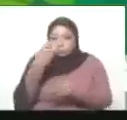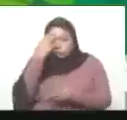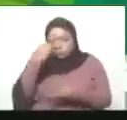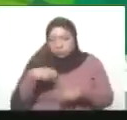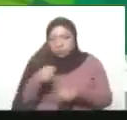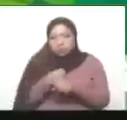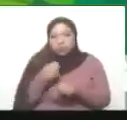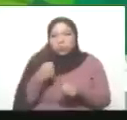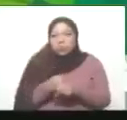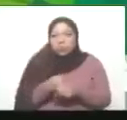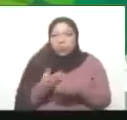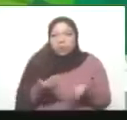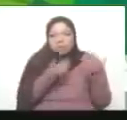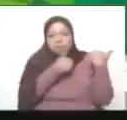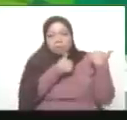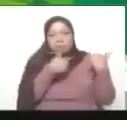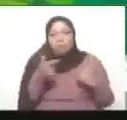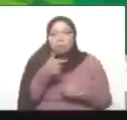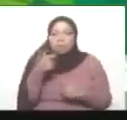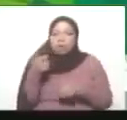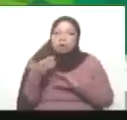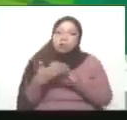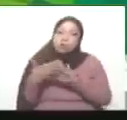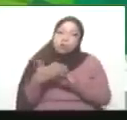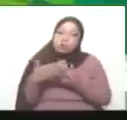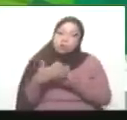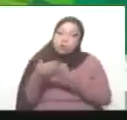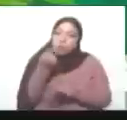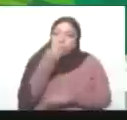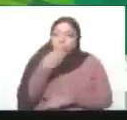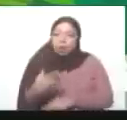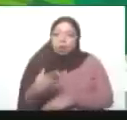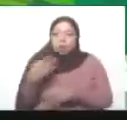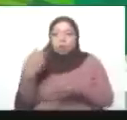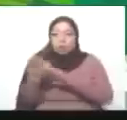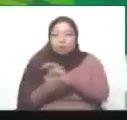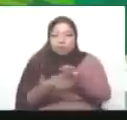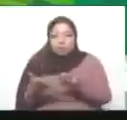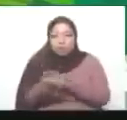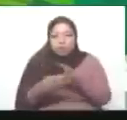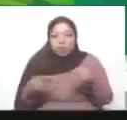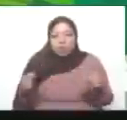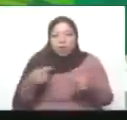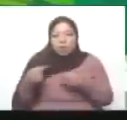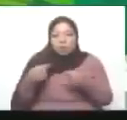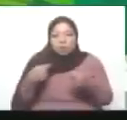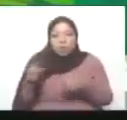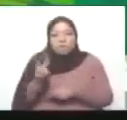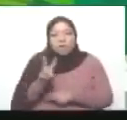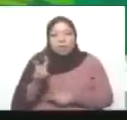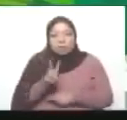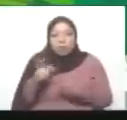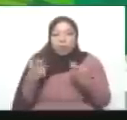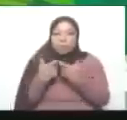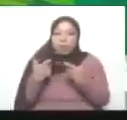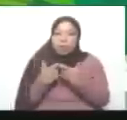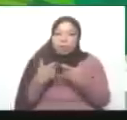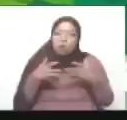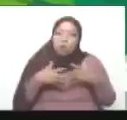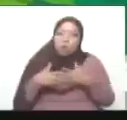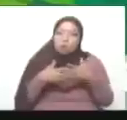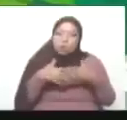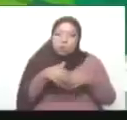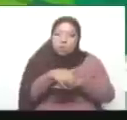mixta con el cargo de Buscar soluciones satisfactorias para el arreglo práctico de la controversia entre Venezuela y el Reino